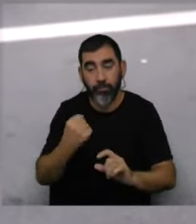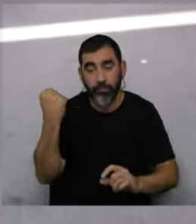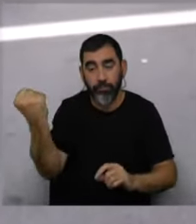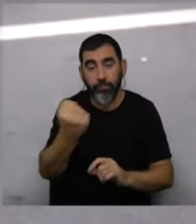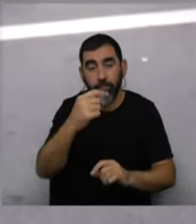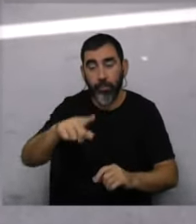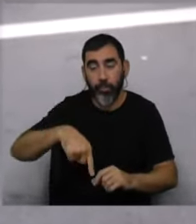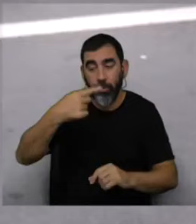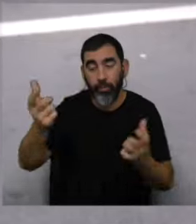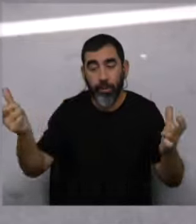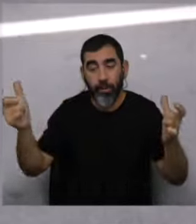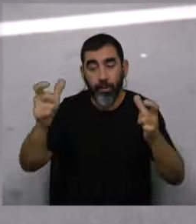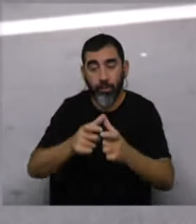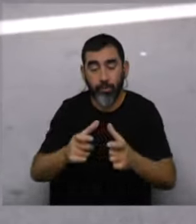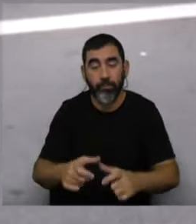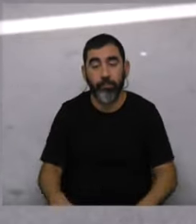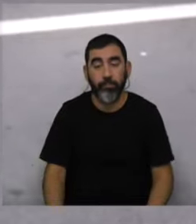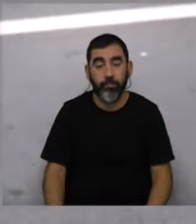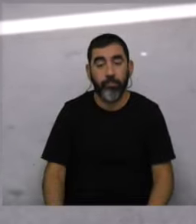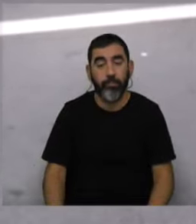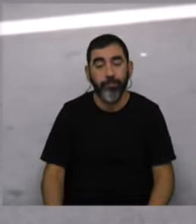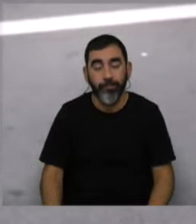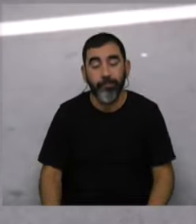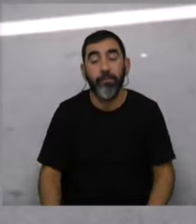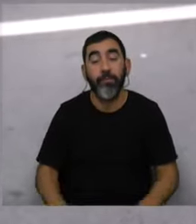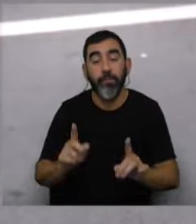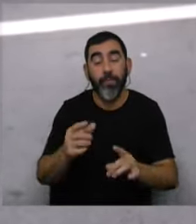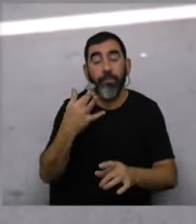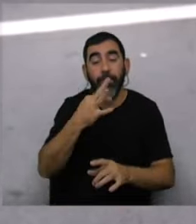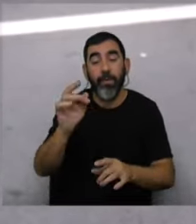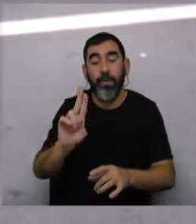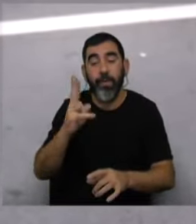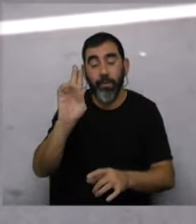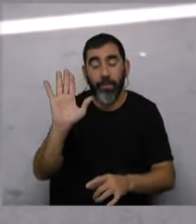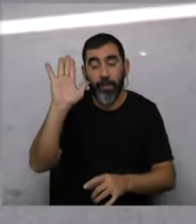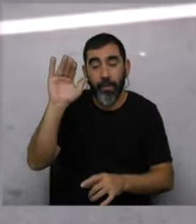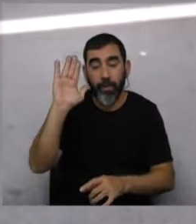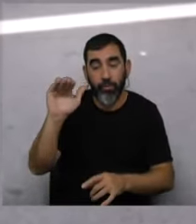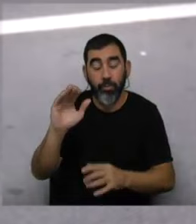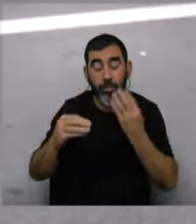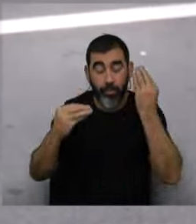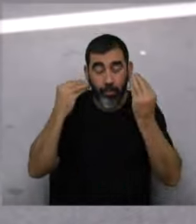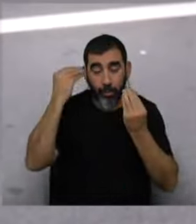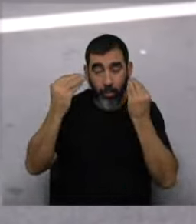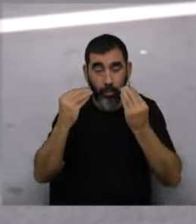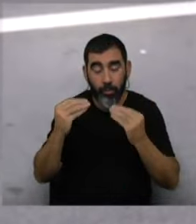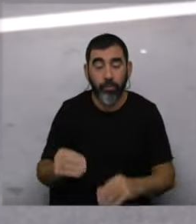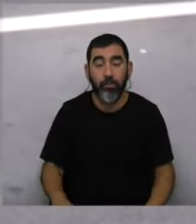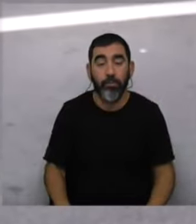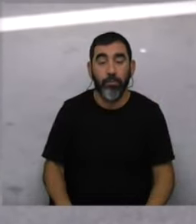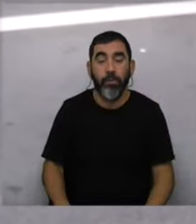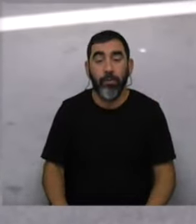en la próxima reunión que haya y además también desde la federación uruguayo de basquetbol están muy preocupados y todos los actores